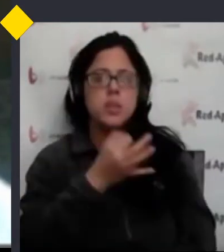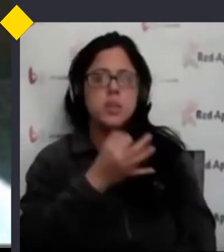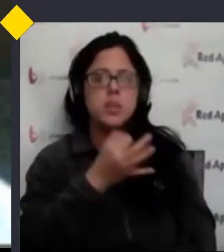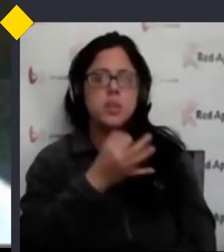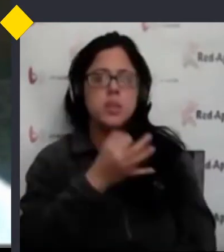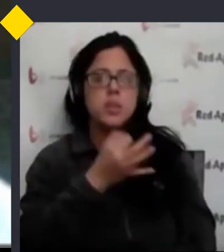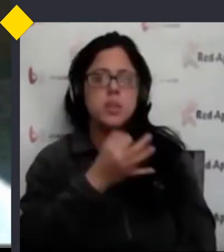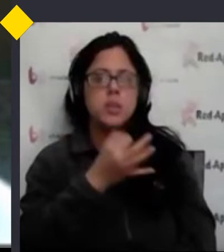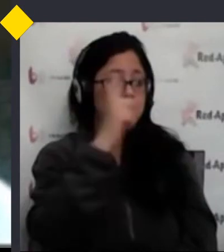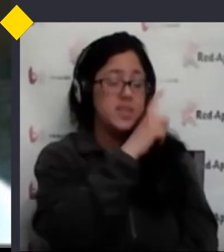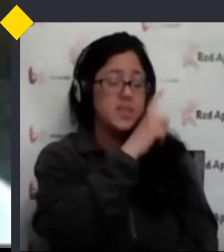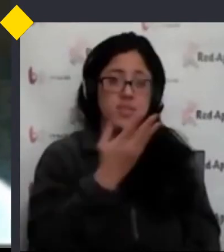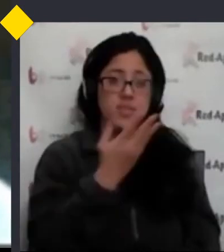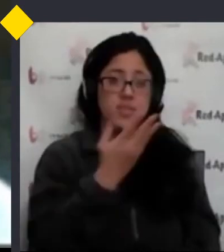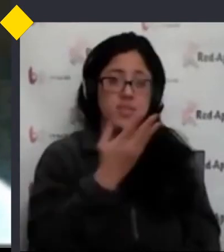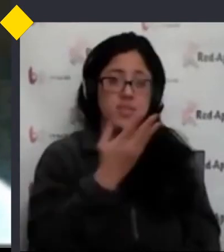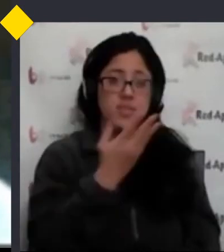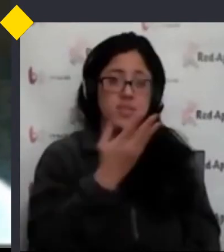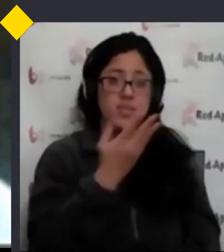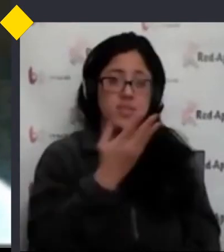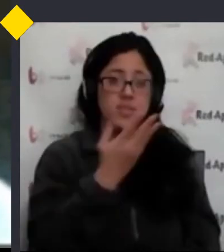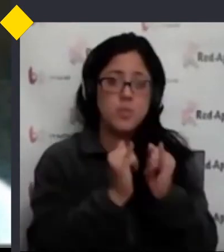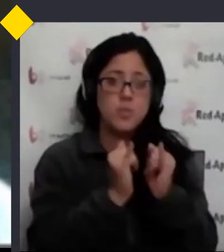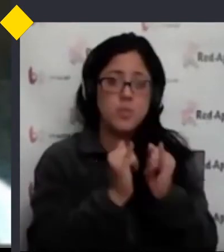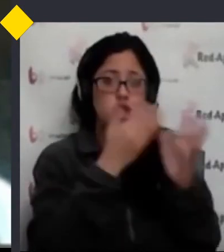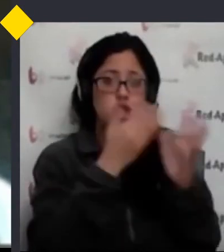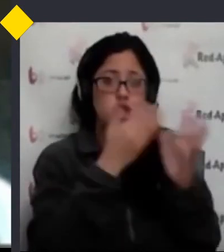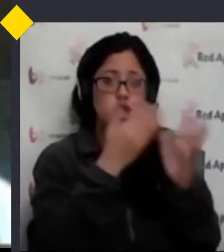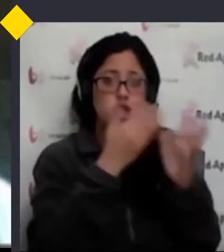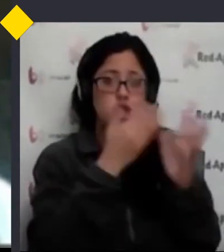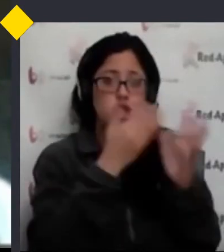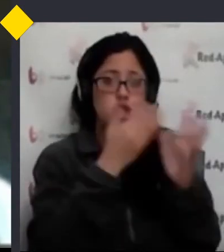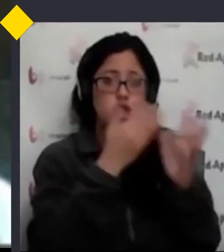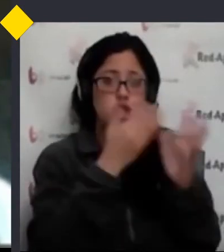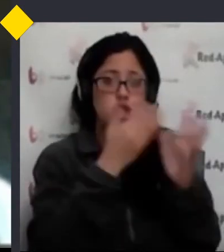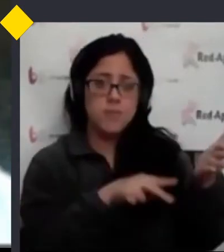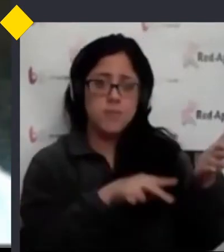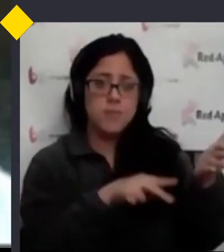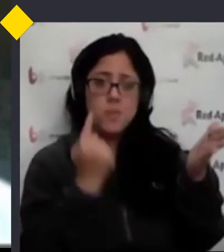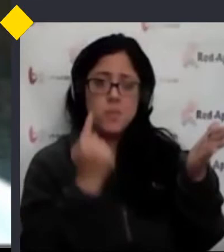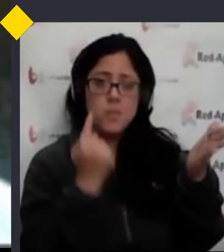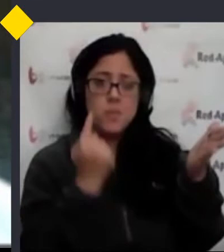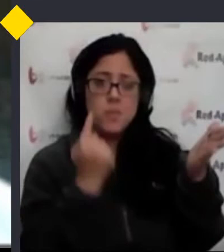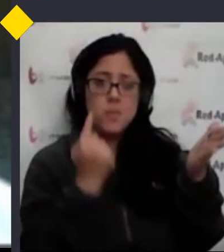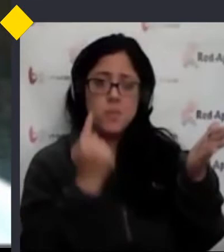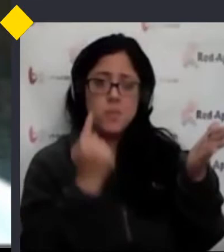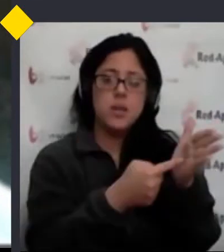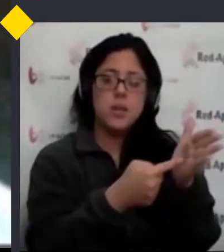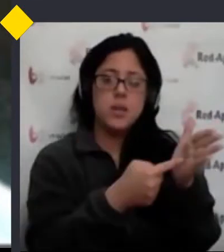cuando no está toda la información sobre la mesa. En el fondo, es complejo en el fondo decir, bueno, yo